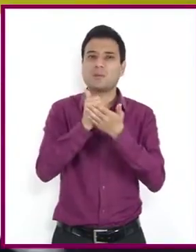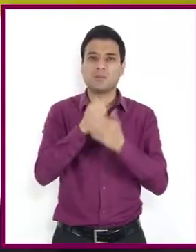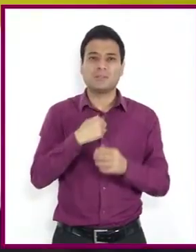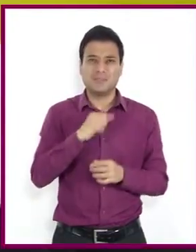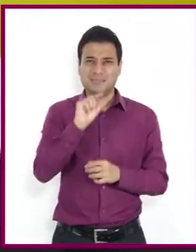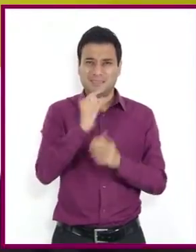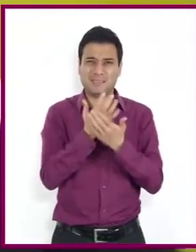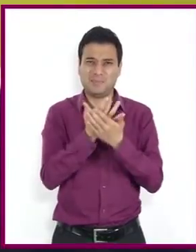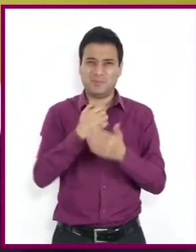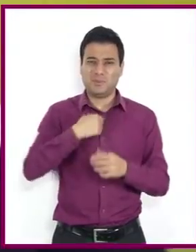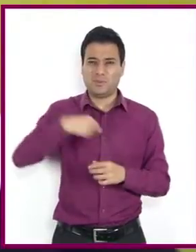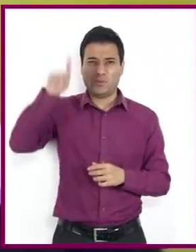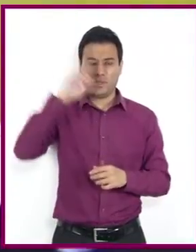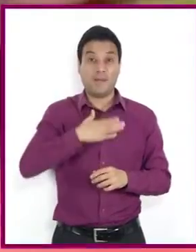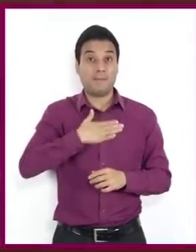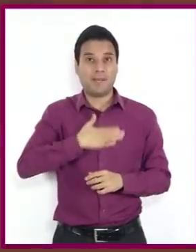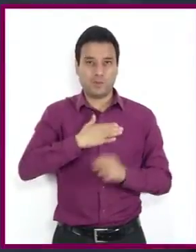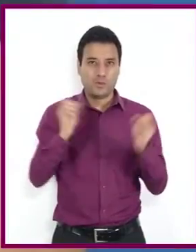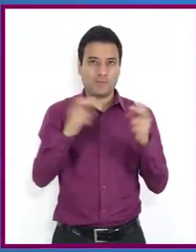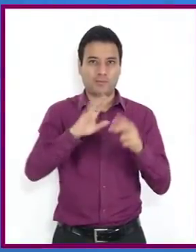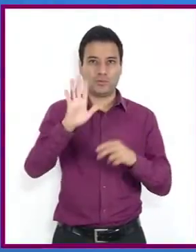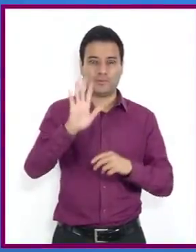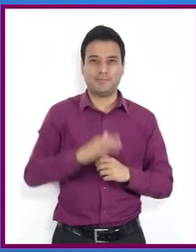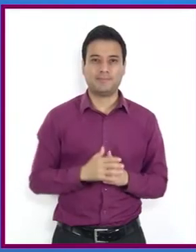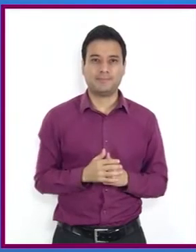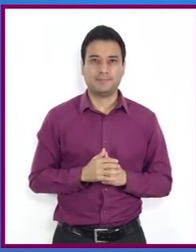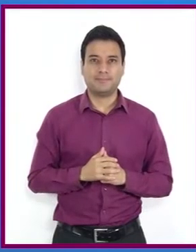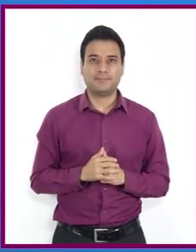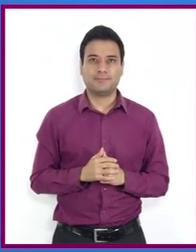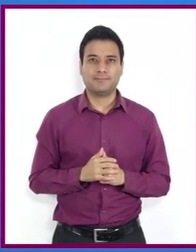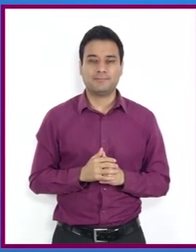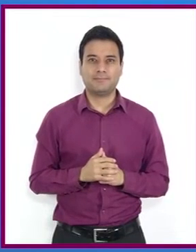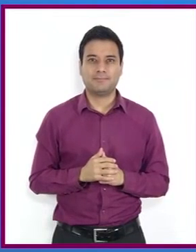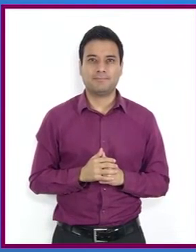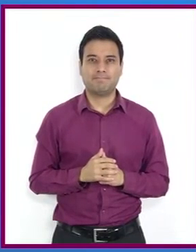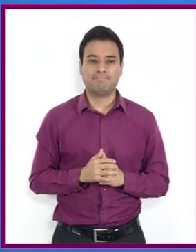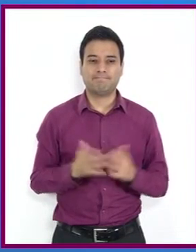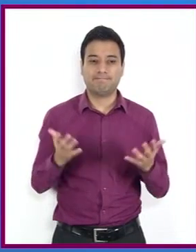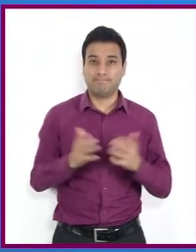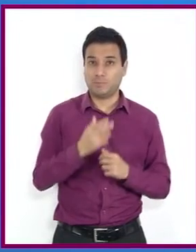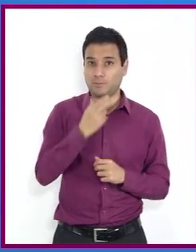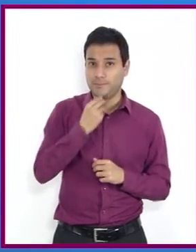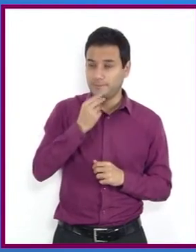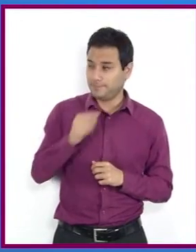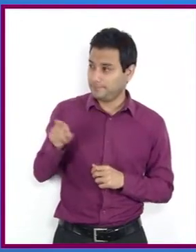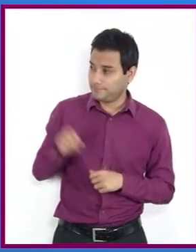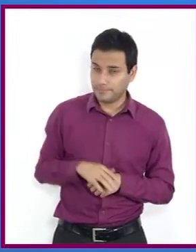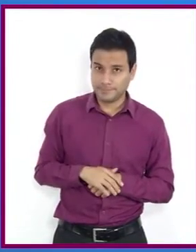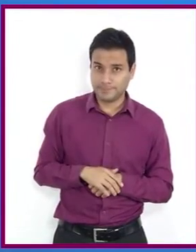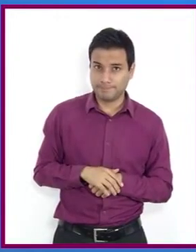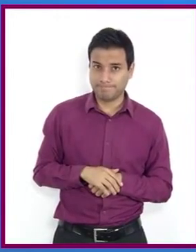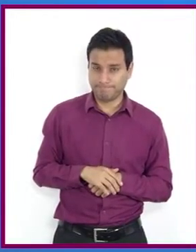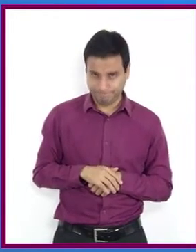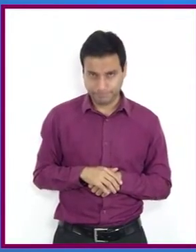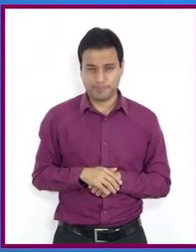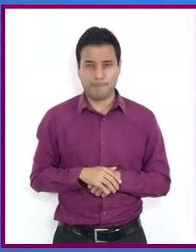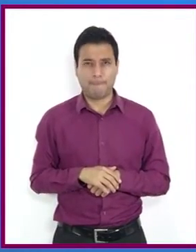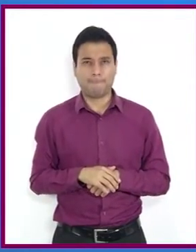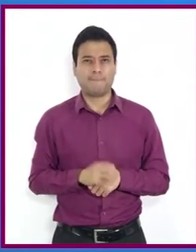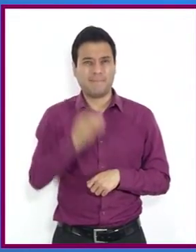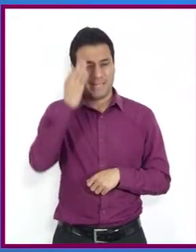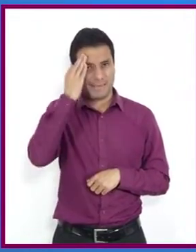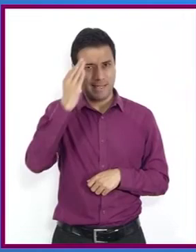ir a tomar un baño. ¡Hasta la próxima! Giuseppe Baretti, un escritor y crítico de la ilustración